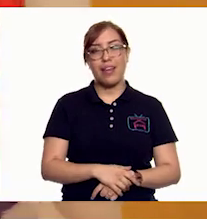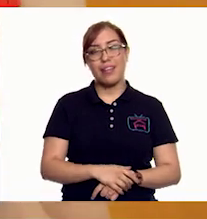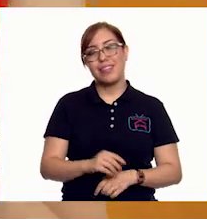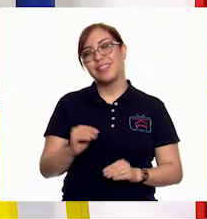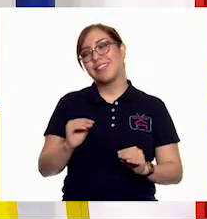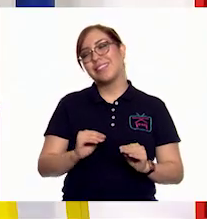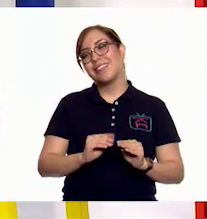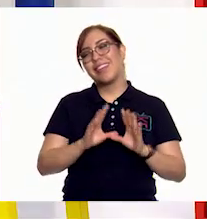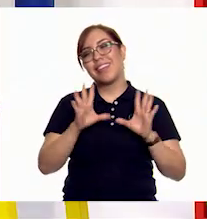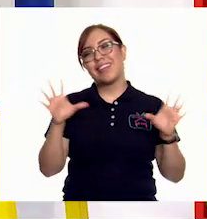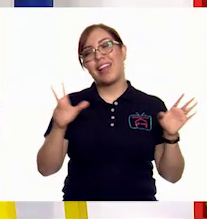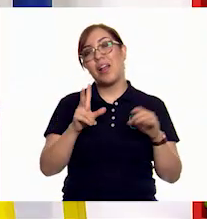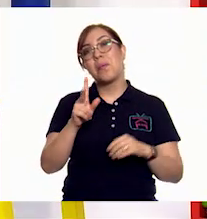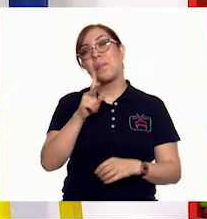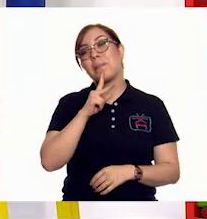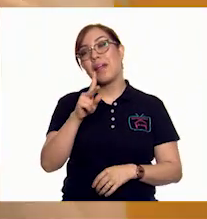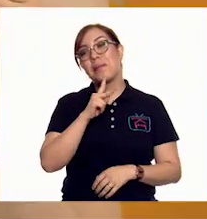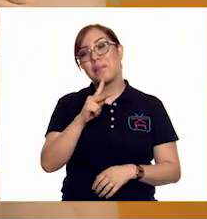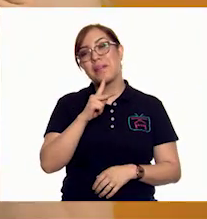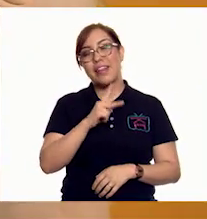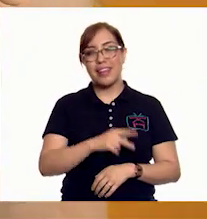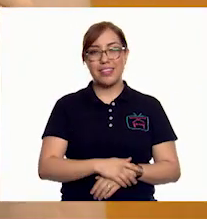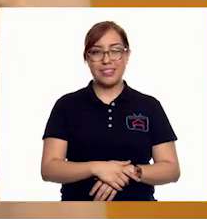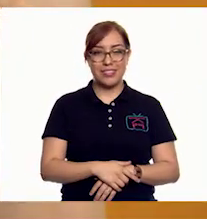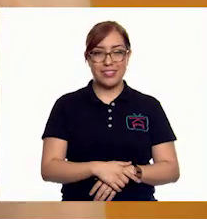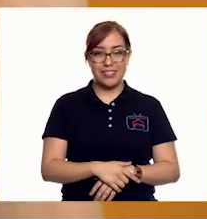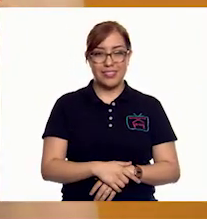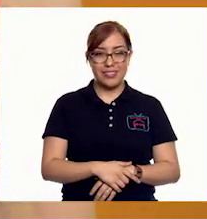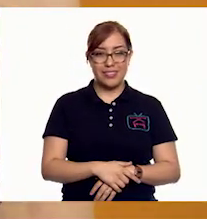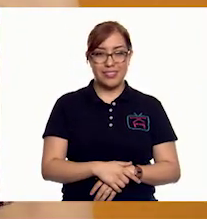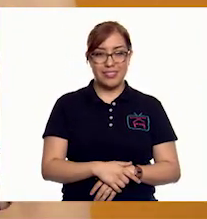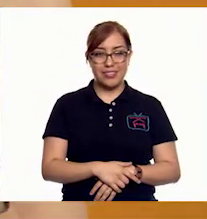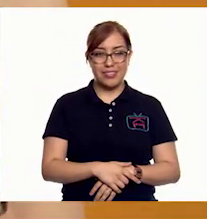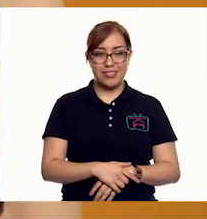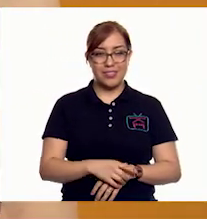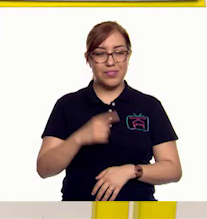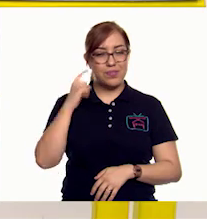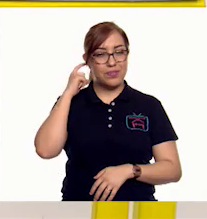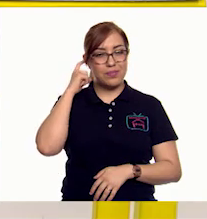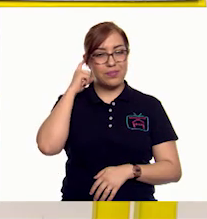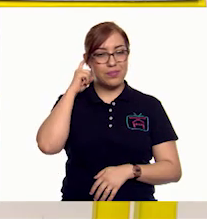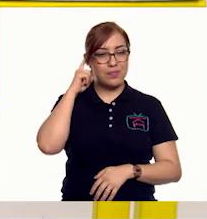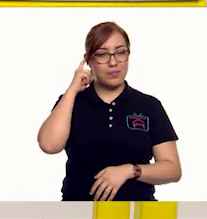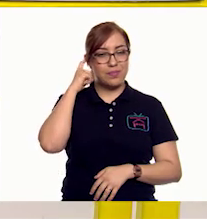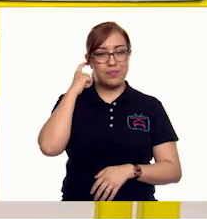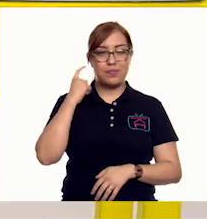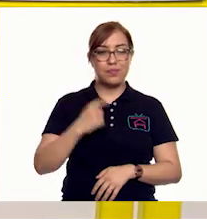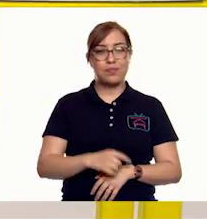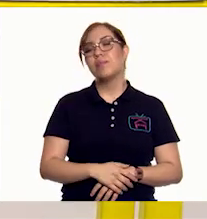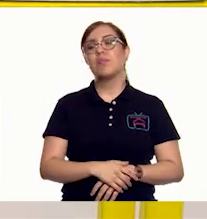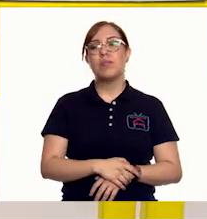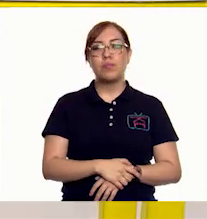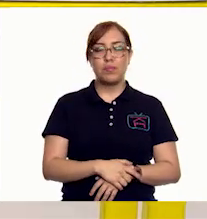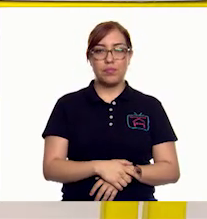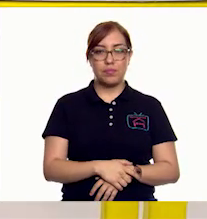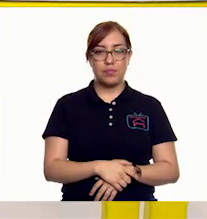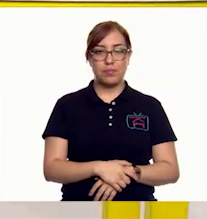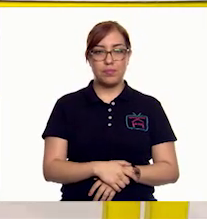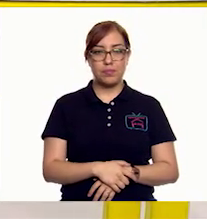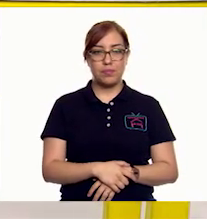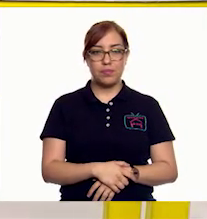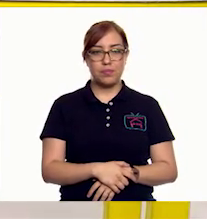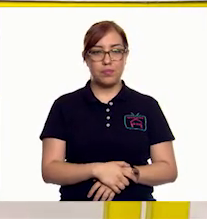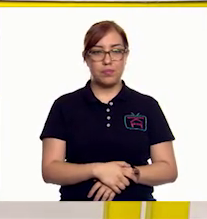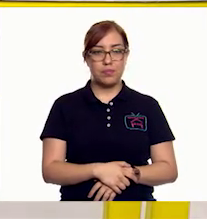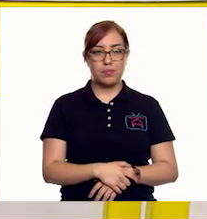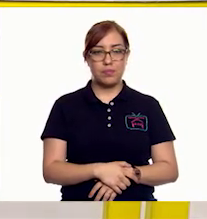Claro, papá. Papá, por supuesto, el padre de familia. Y aquí está el padre de familia, o papá, padre. Aquí está. Ah,